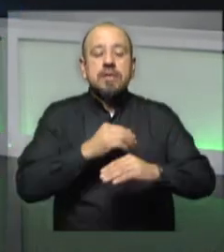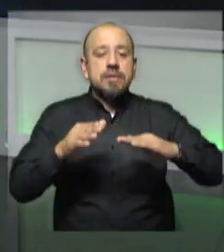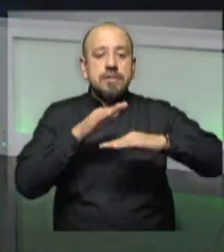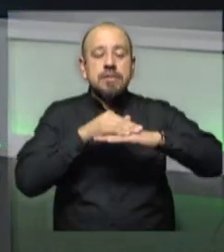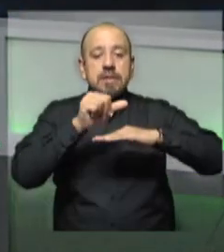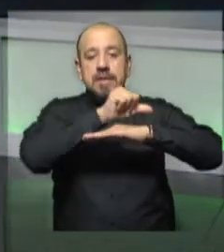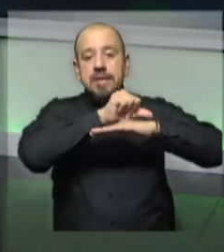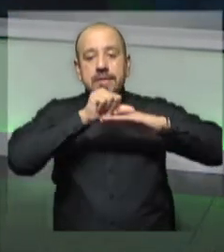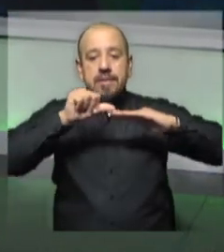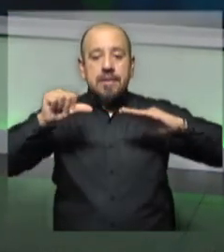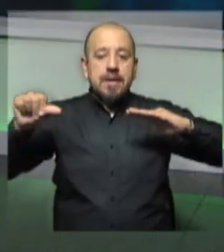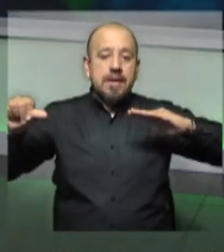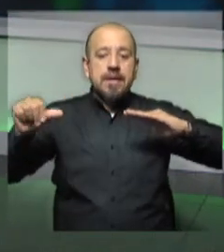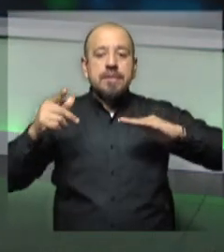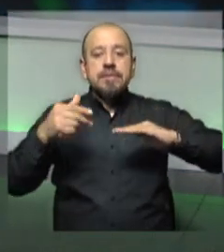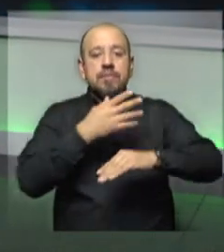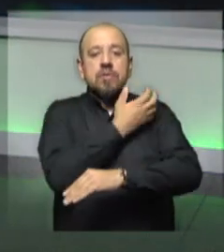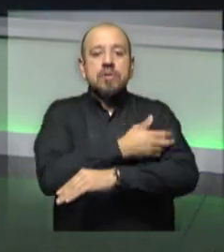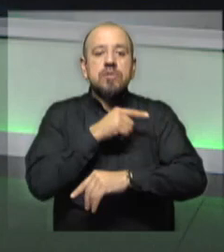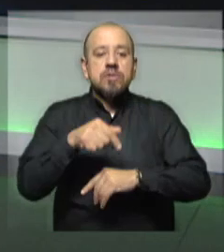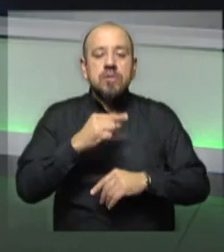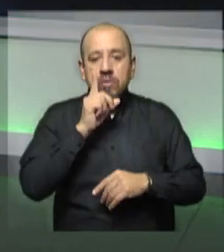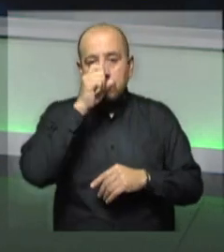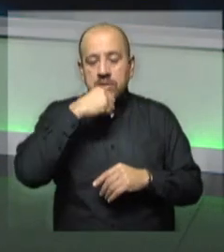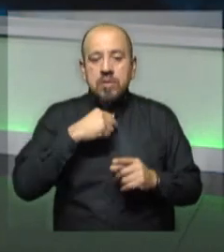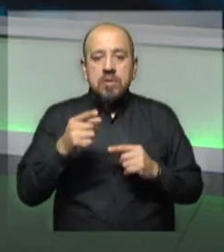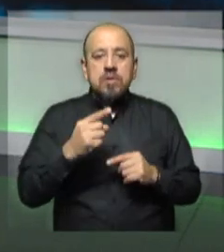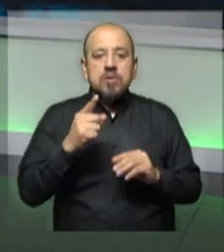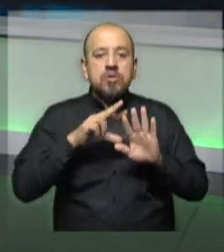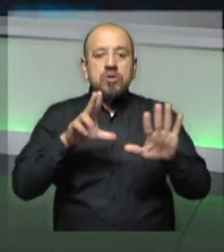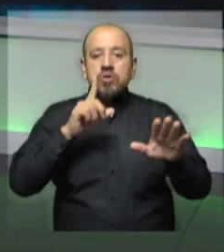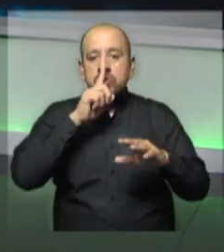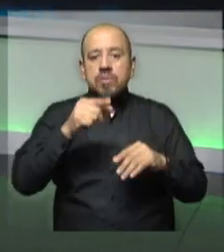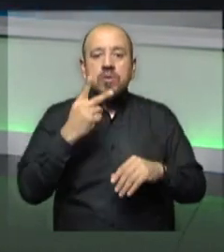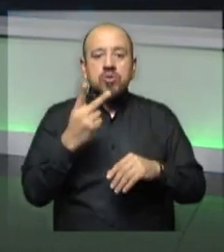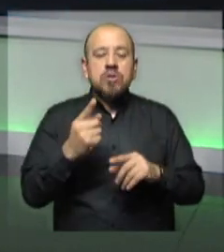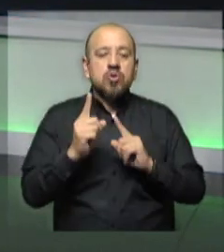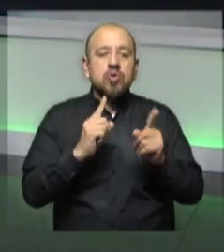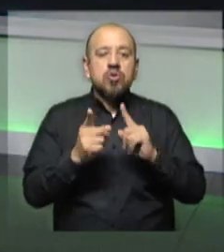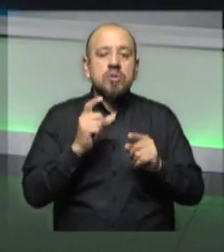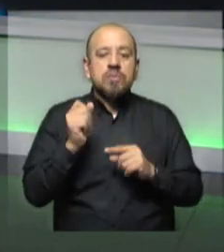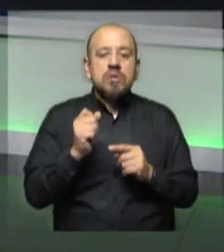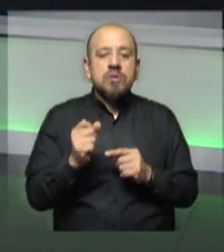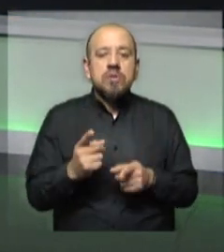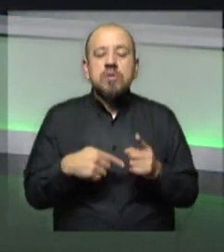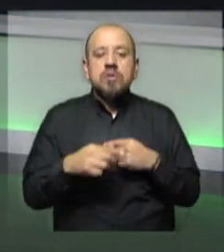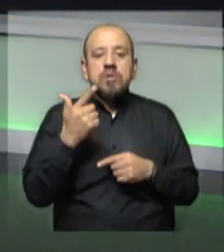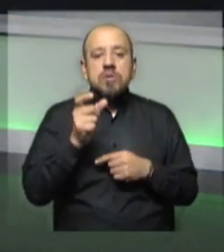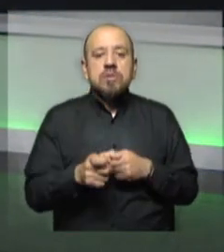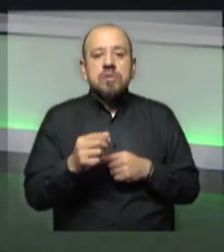para el mes para el primer semestre para el caso de Montevideo asciende a 18.211 pesos o sea que si una persona